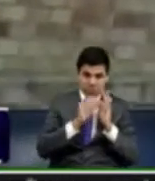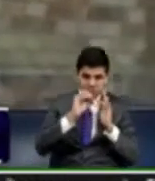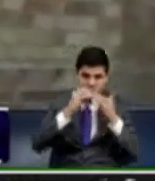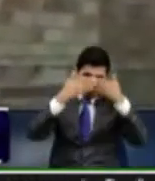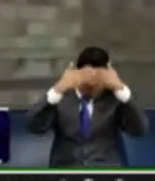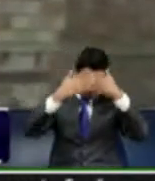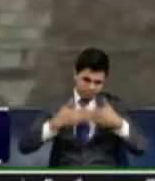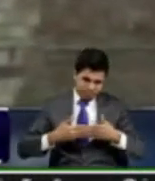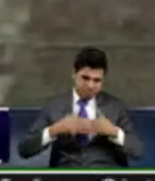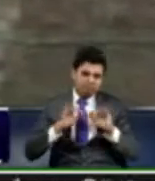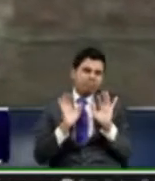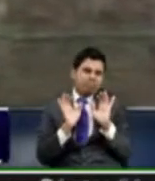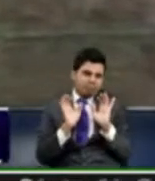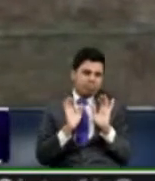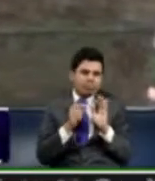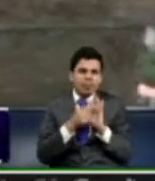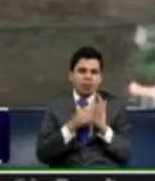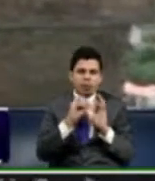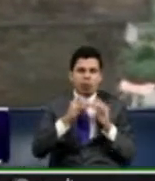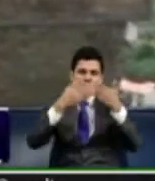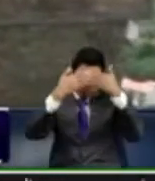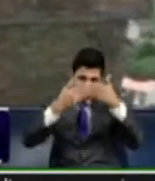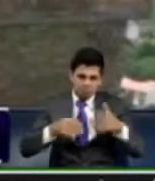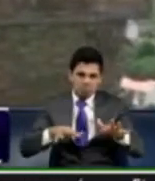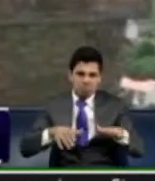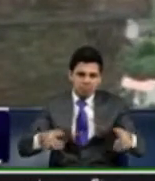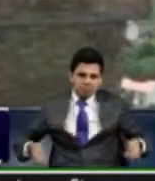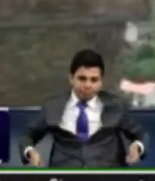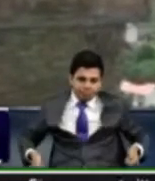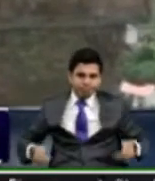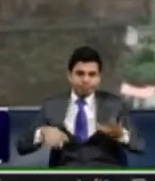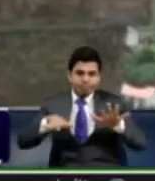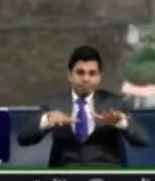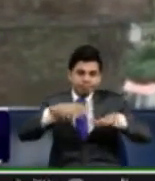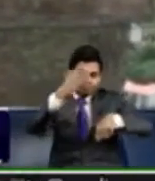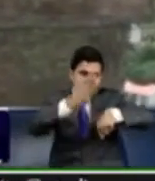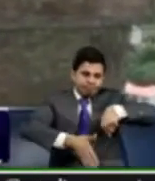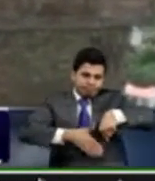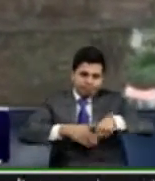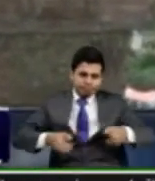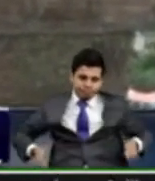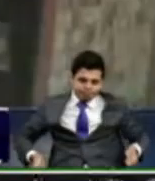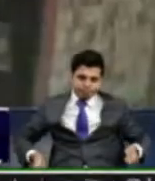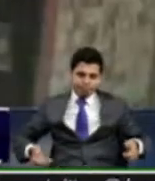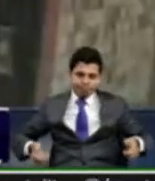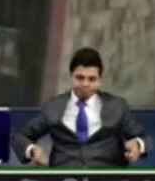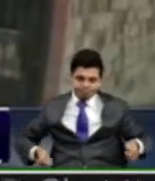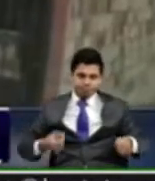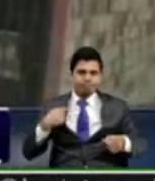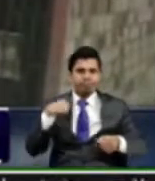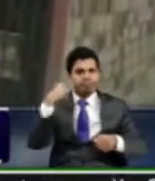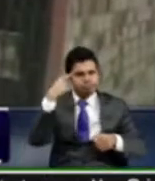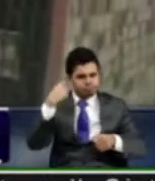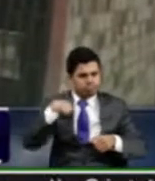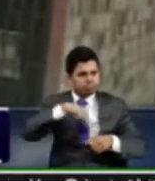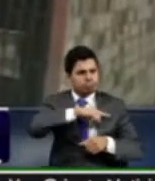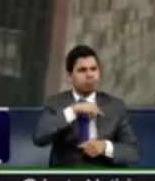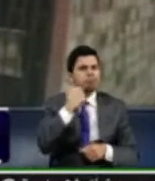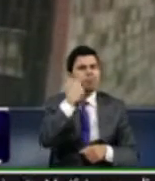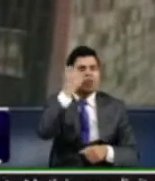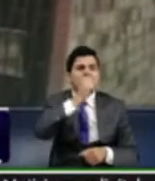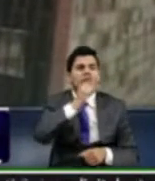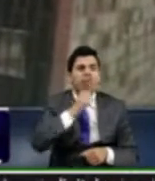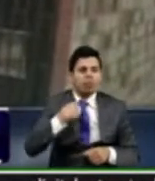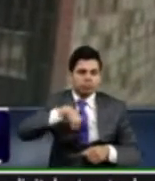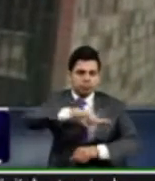discapacitado. Pues sí, sí, él le amputaron una pierna, está en silla de ruedas, pero yo creo que nosotros, por ser mayores adultos,